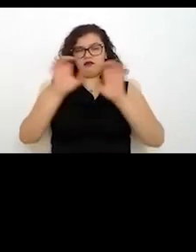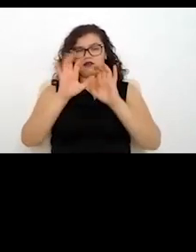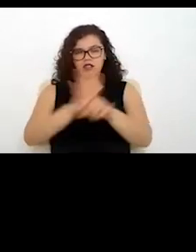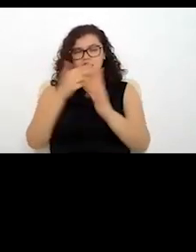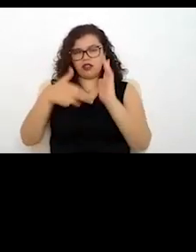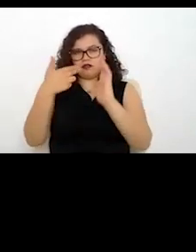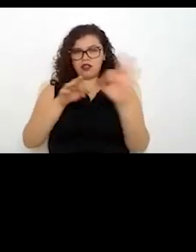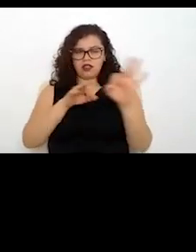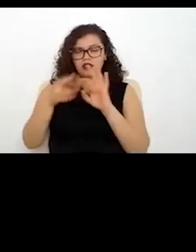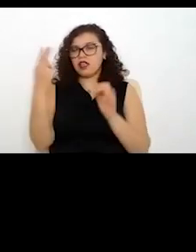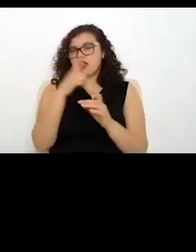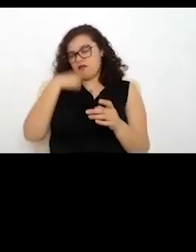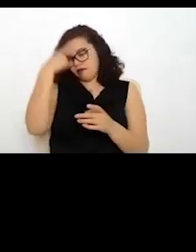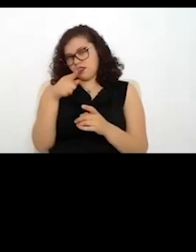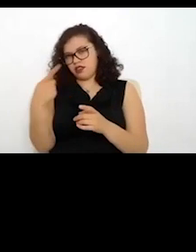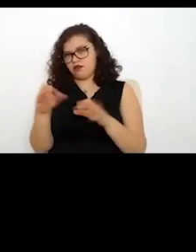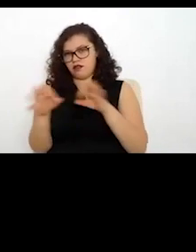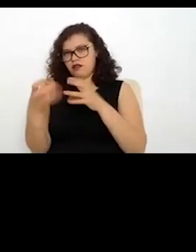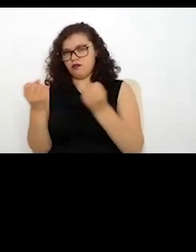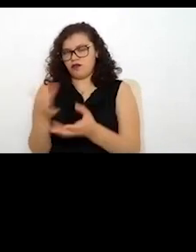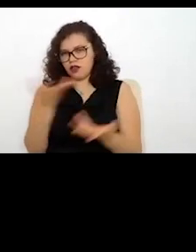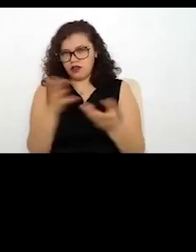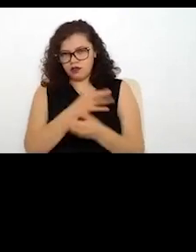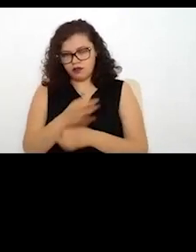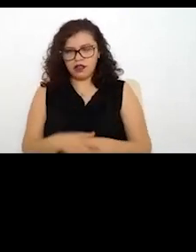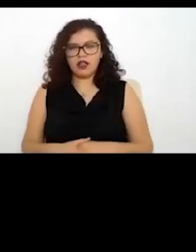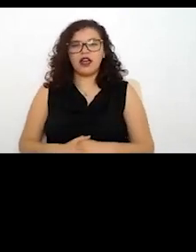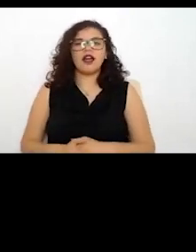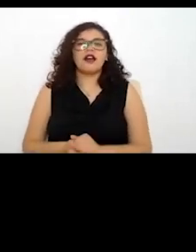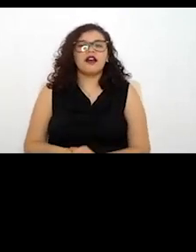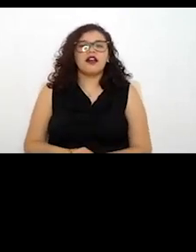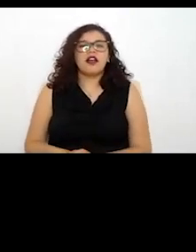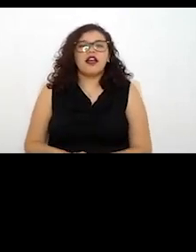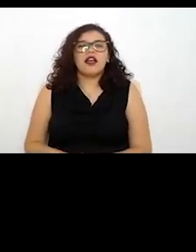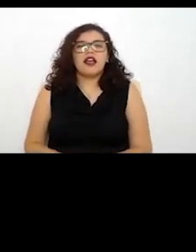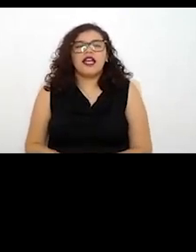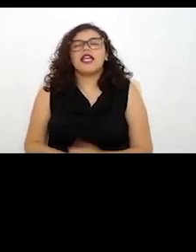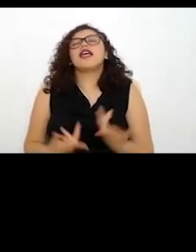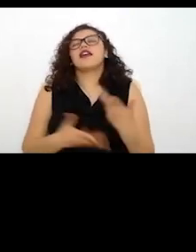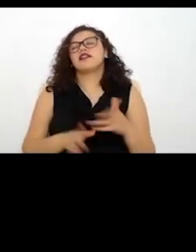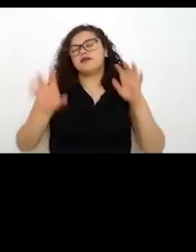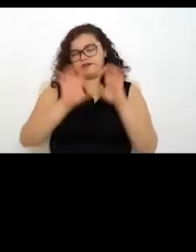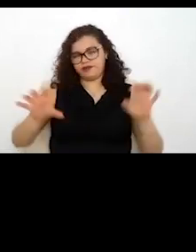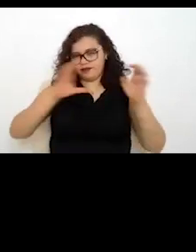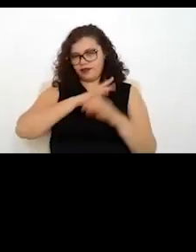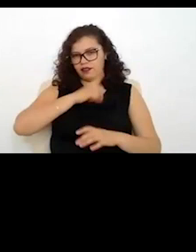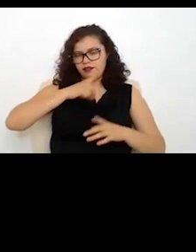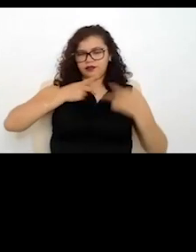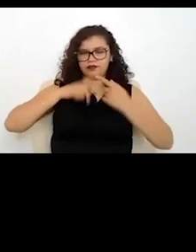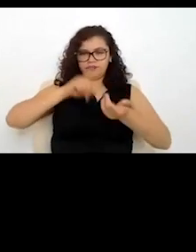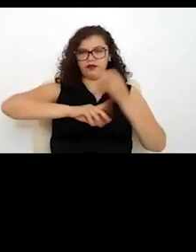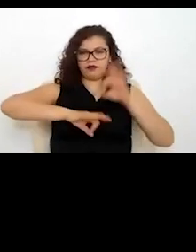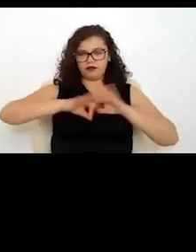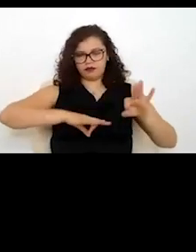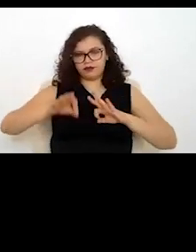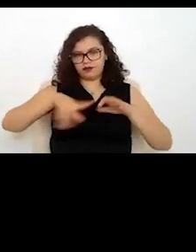trabajo necesarias para el desempeño del labor, y estos equipos, pues de alguna forma los tiene que tener el empleado en